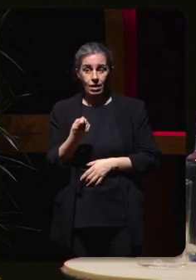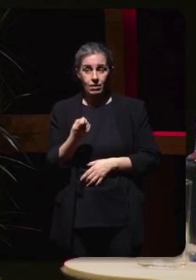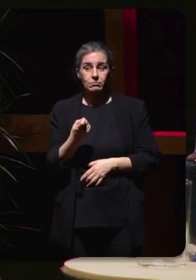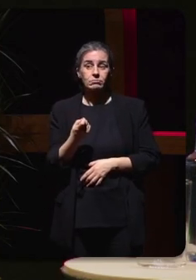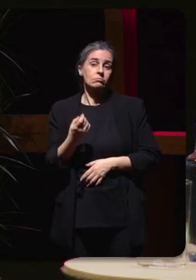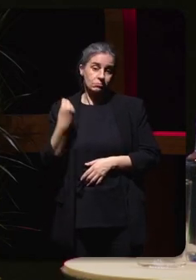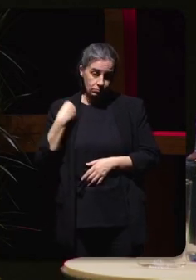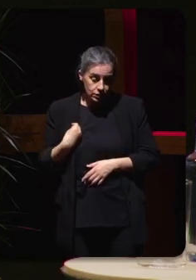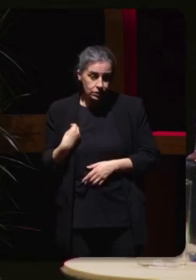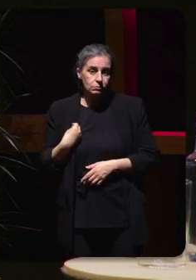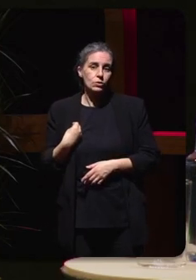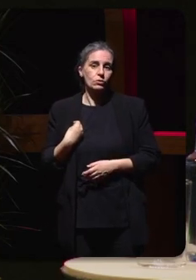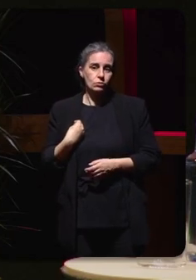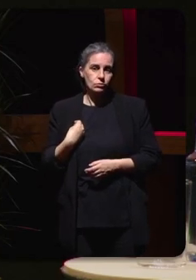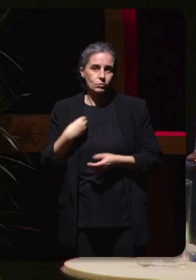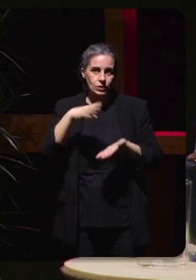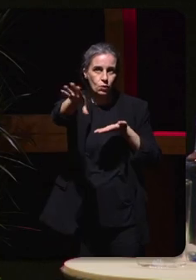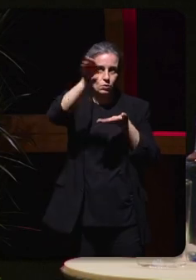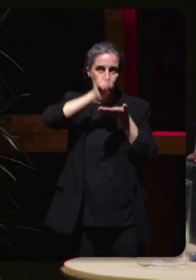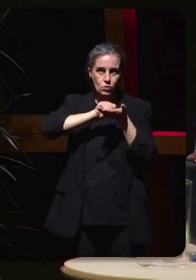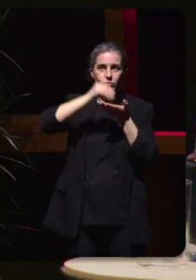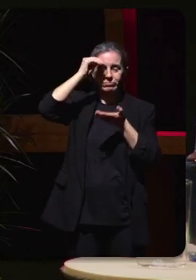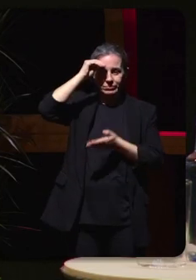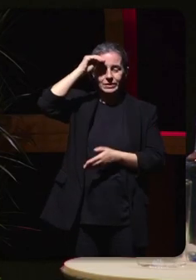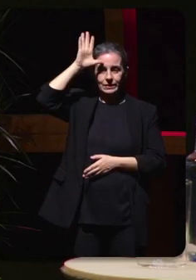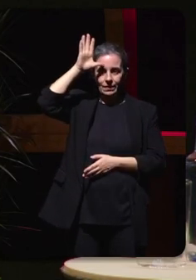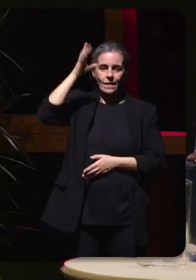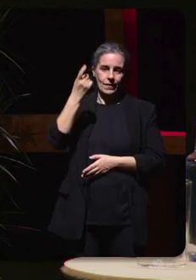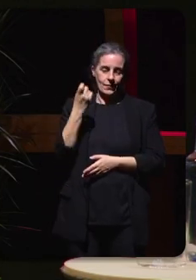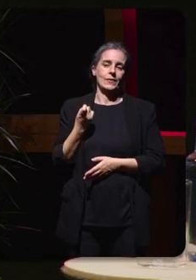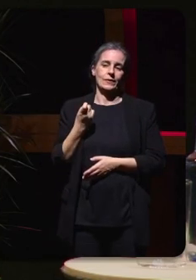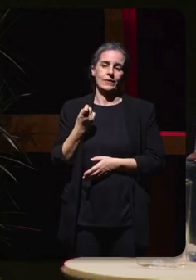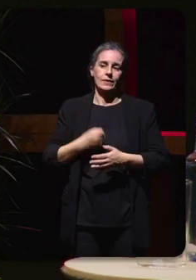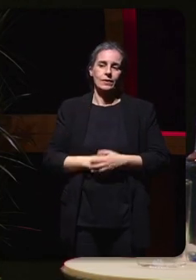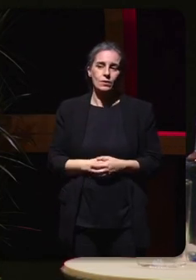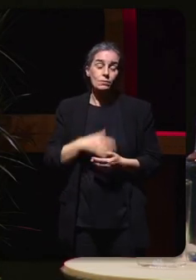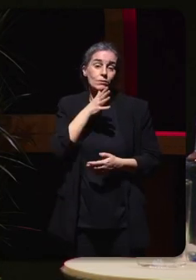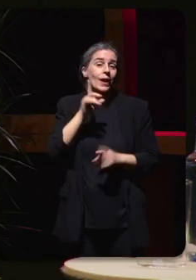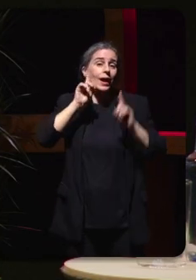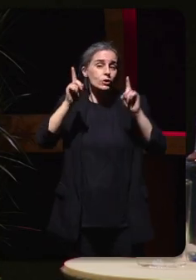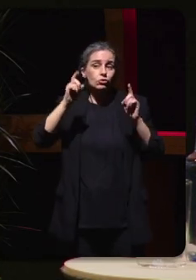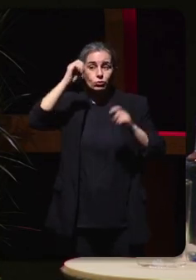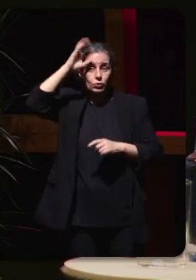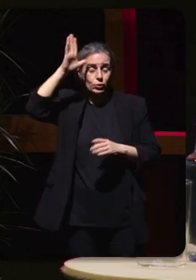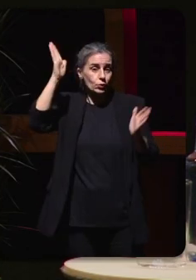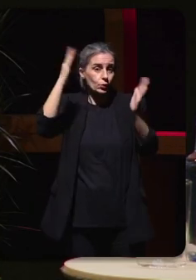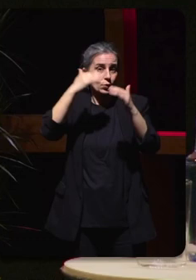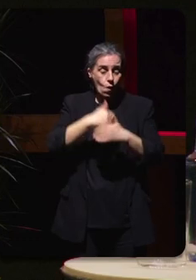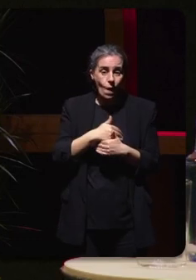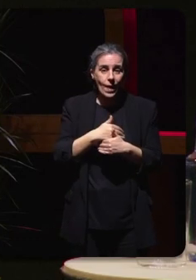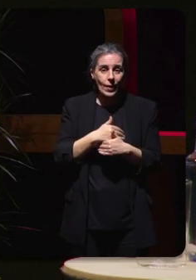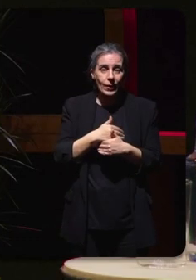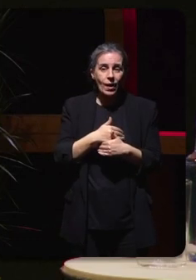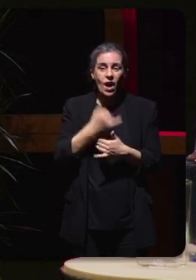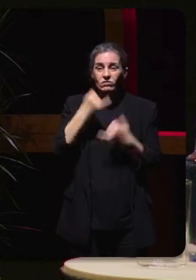¿no? Pues cuenten con este elemento, ¿no? Y con estos parámetros, porque si no, estamos construyendo un tipo